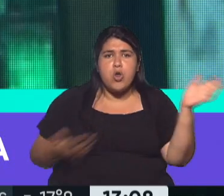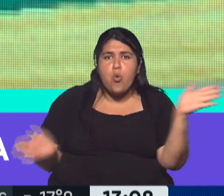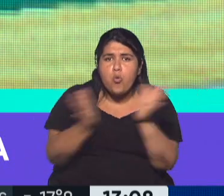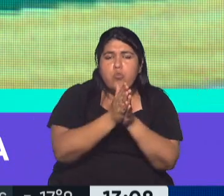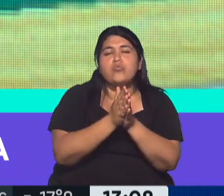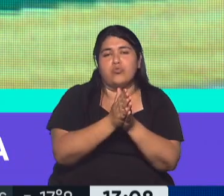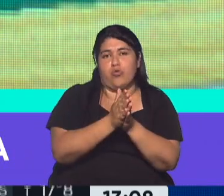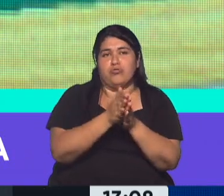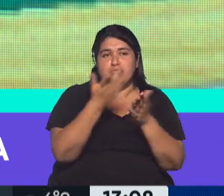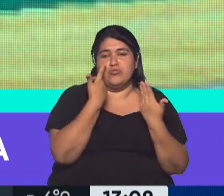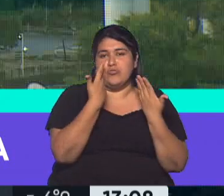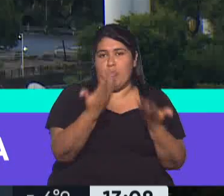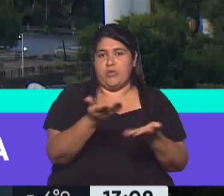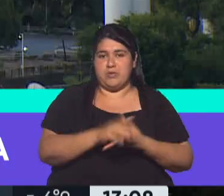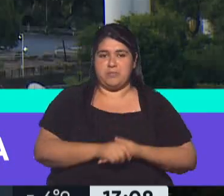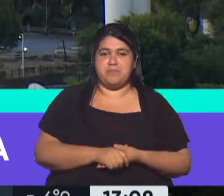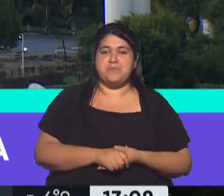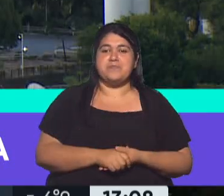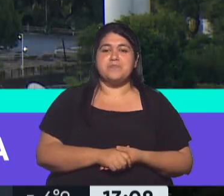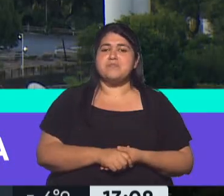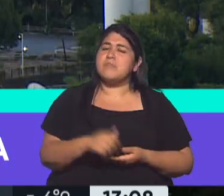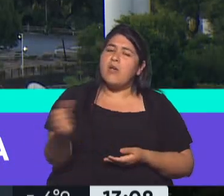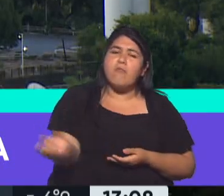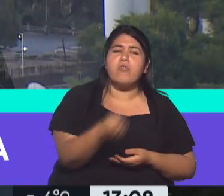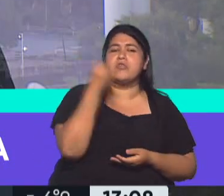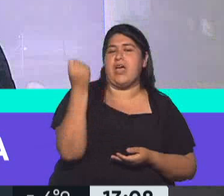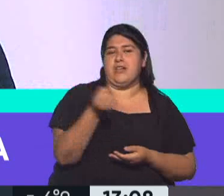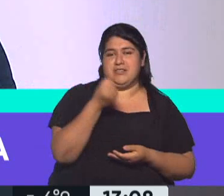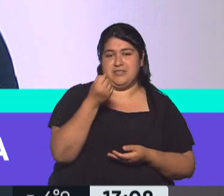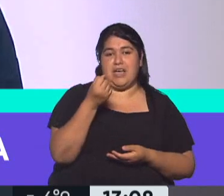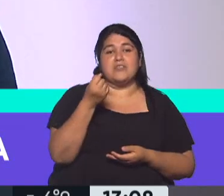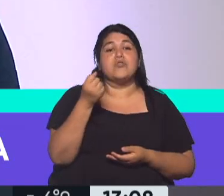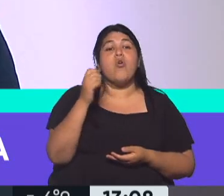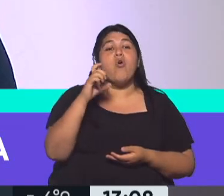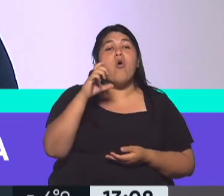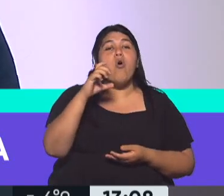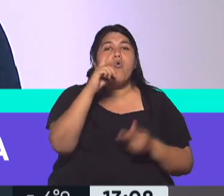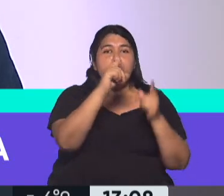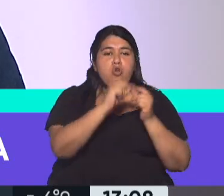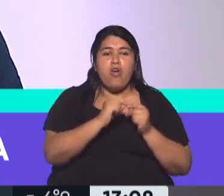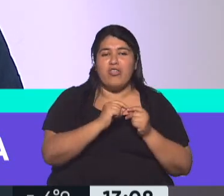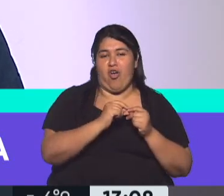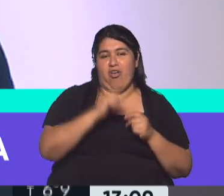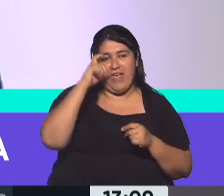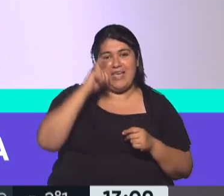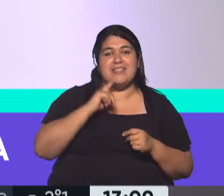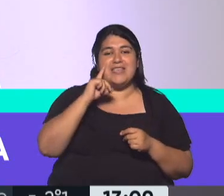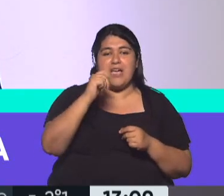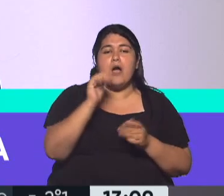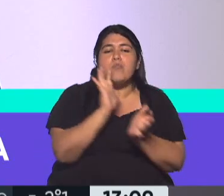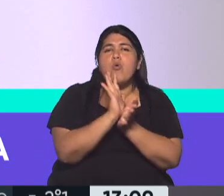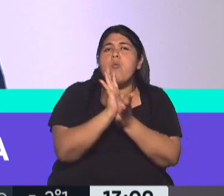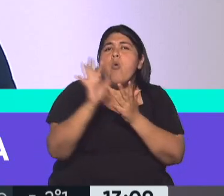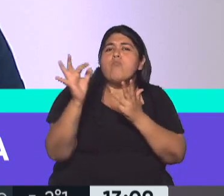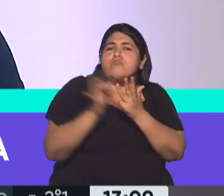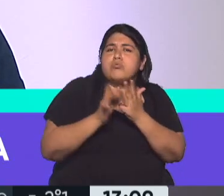Dale, lo compartimos. Es fundamental que tengamos un código de ética porque es un contrato con las audiencias, un compromiso que